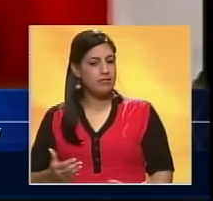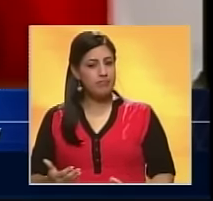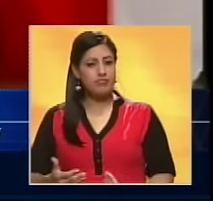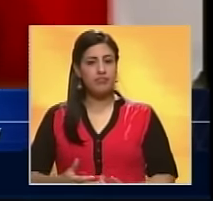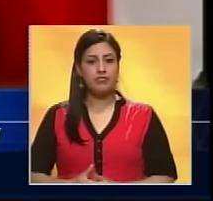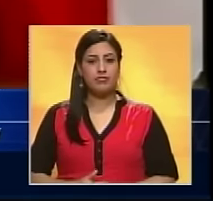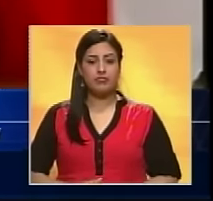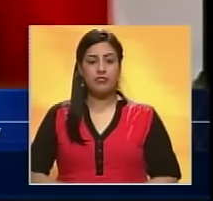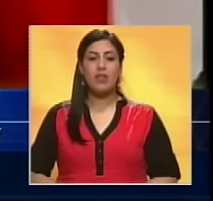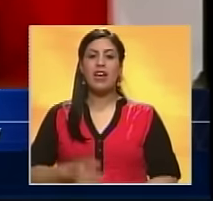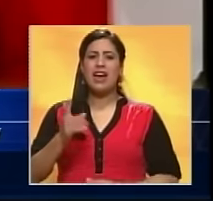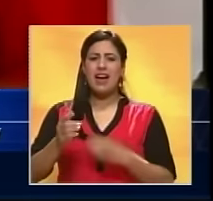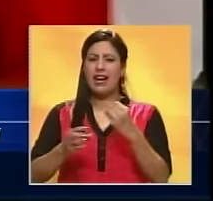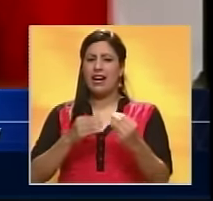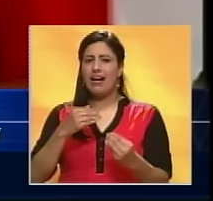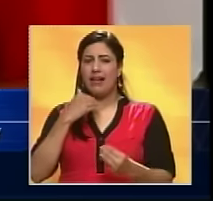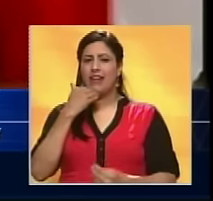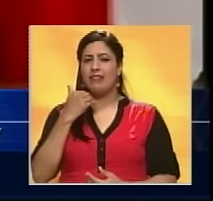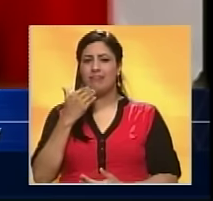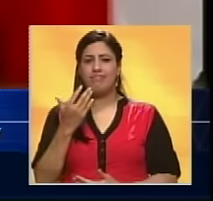y hace